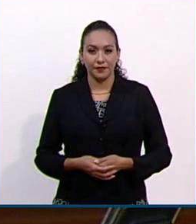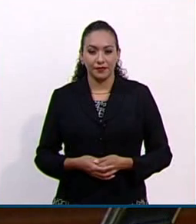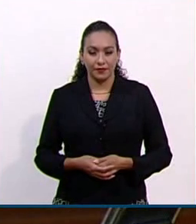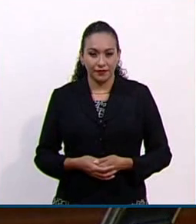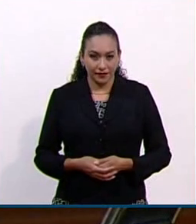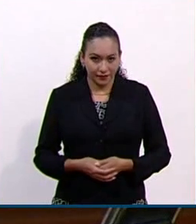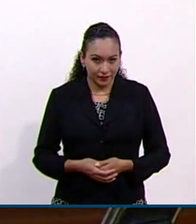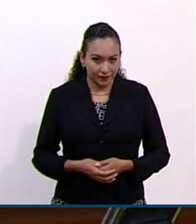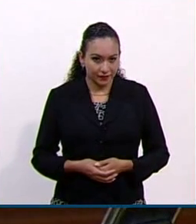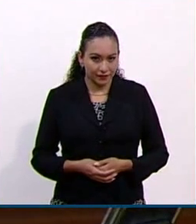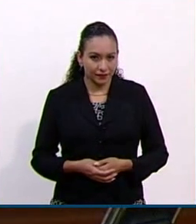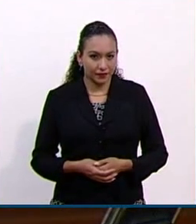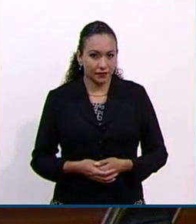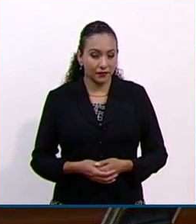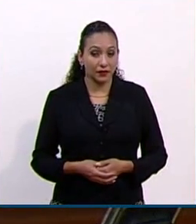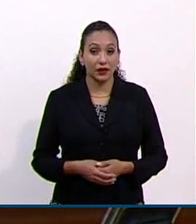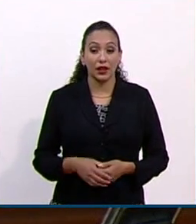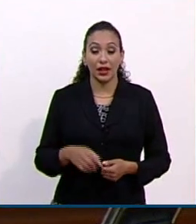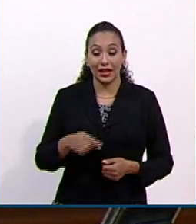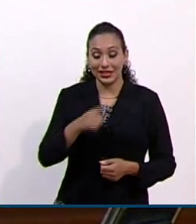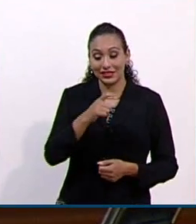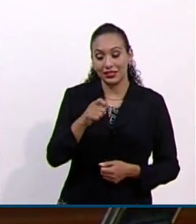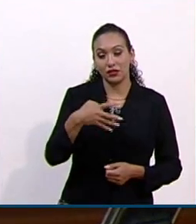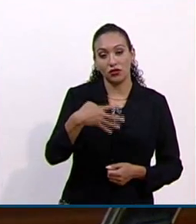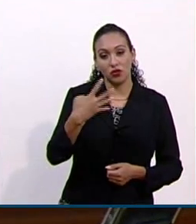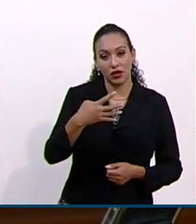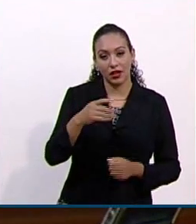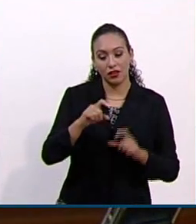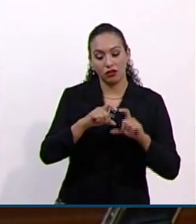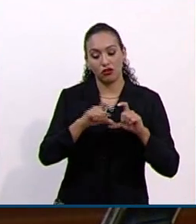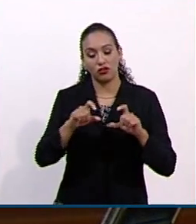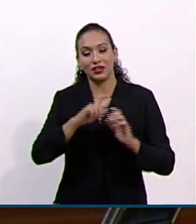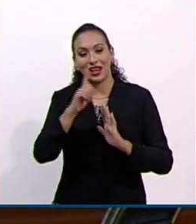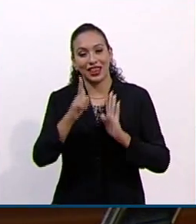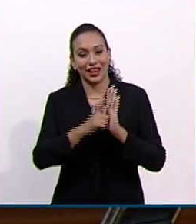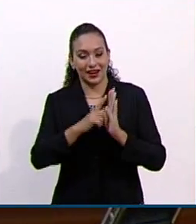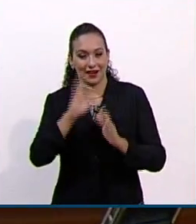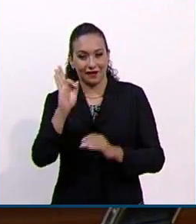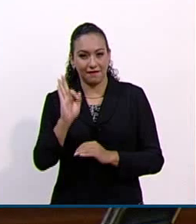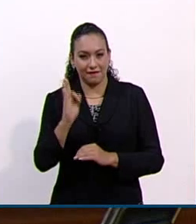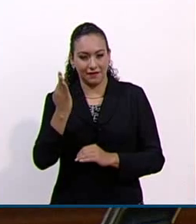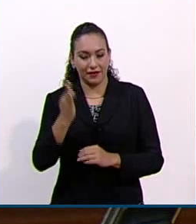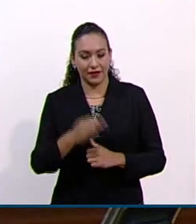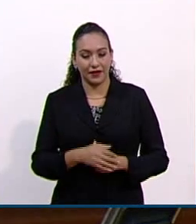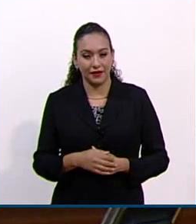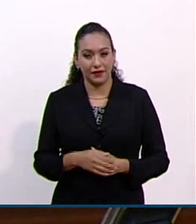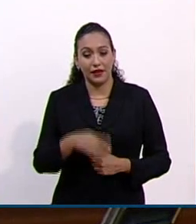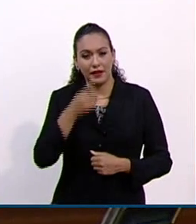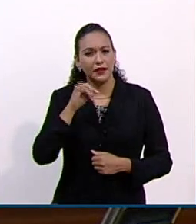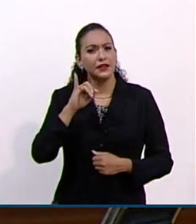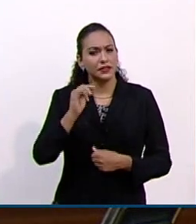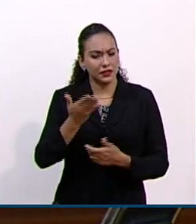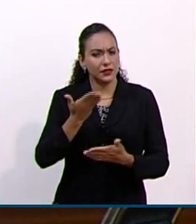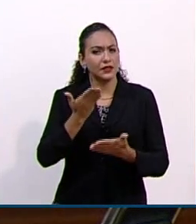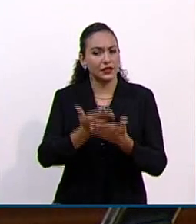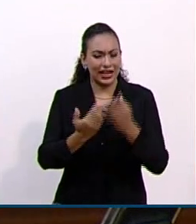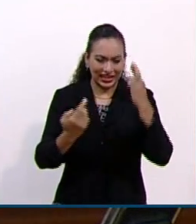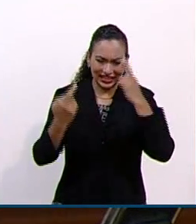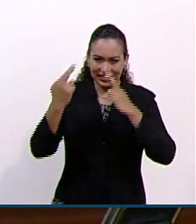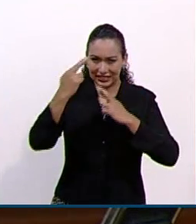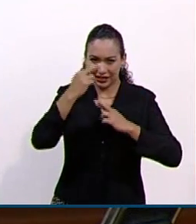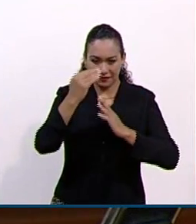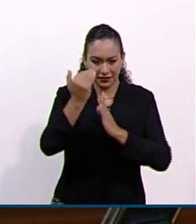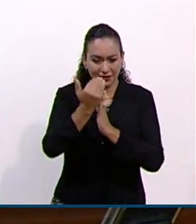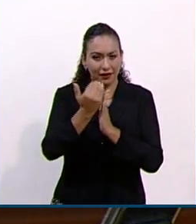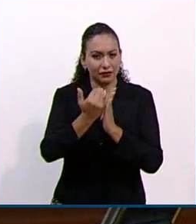Previsto en el 114 octis, fracción segunda, inciso B de la ley federal, y aquí que sí se propone declarar